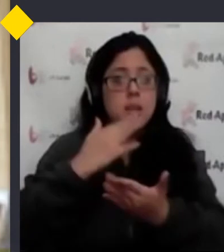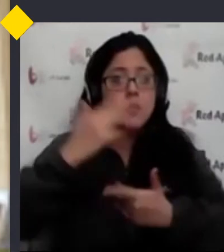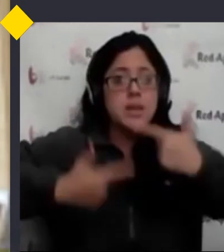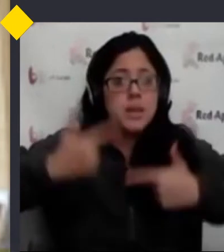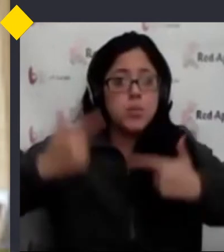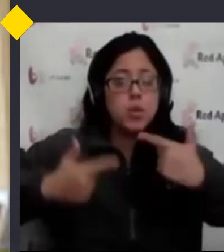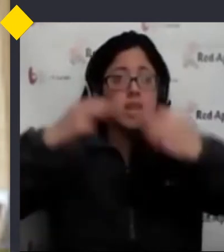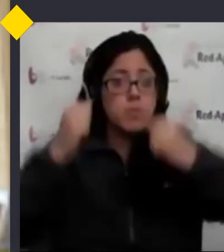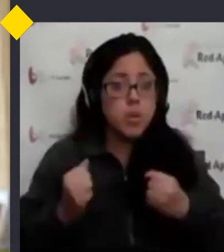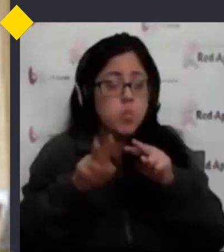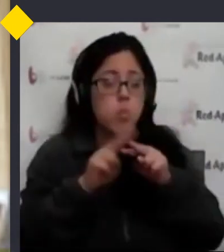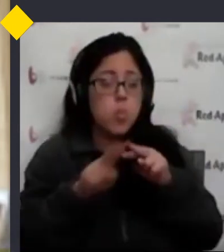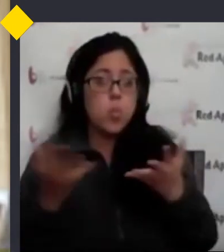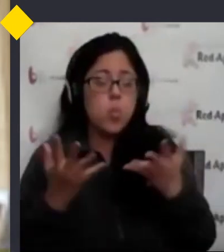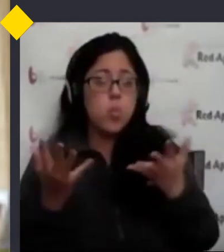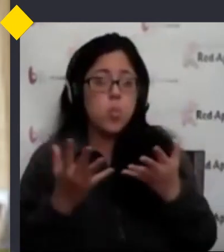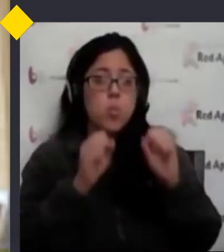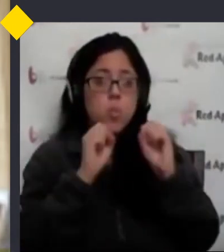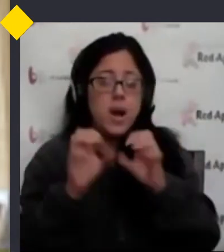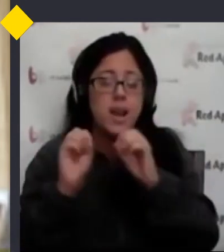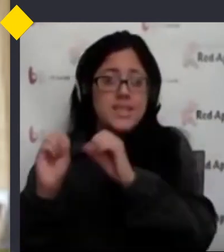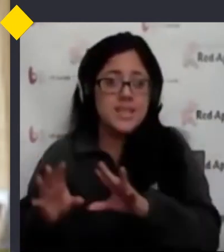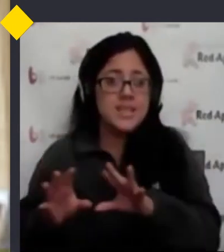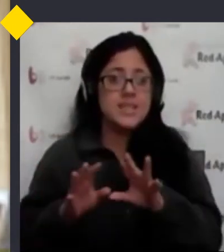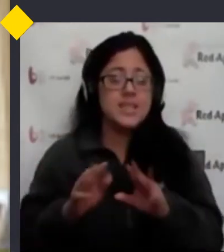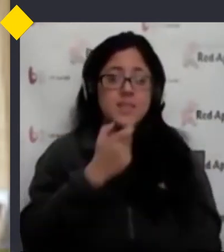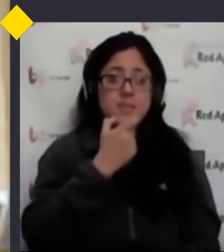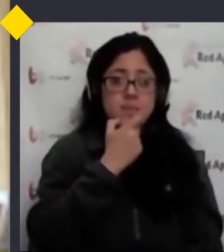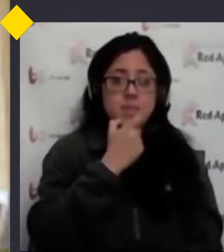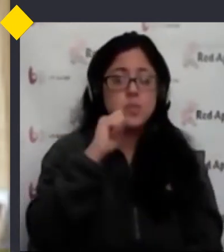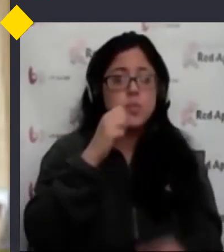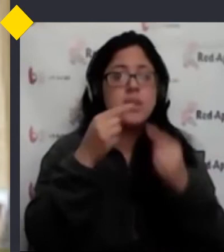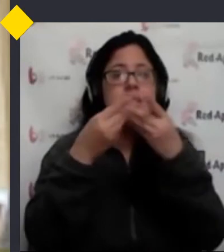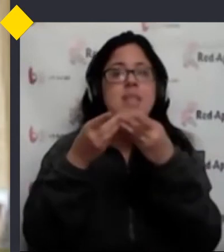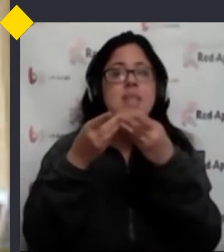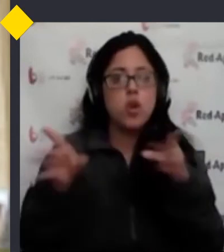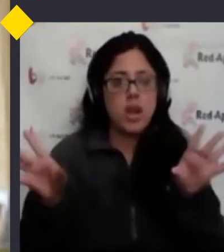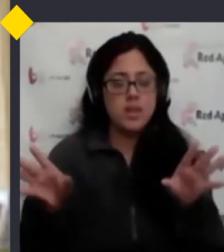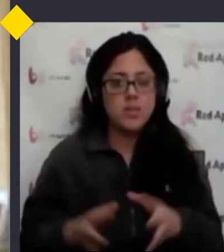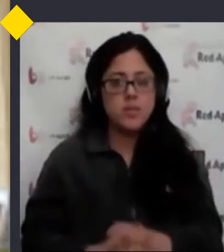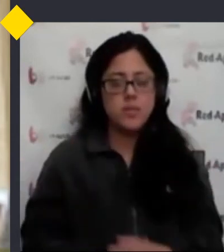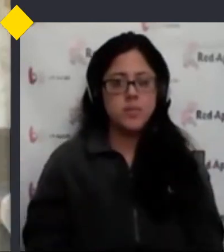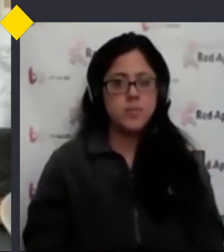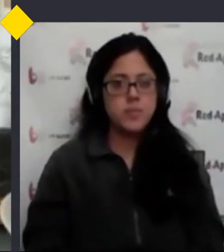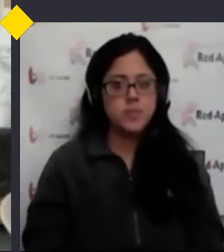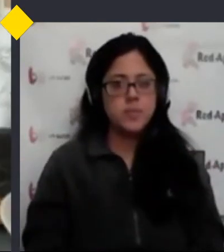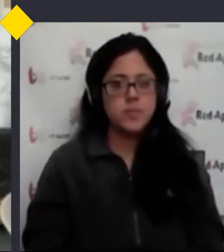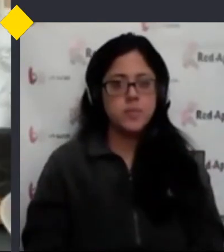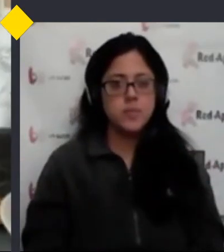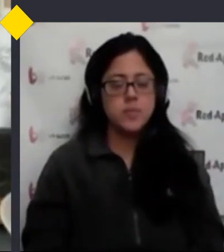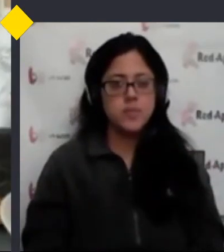nosotros para que la enseñanza del inglés sea mucho más democrática y más repartida entre todos. Francisco, ¿qué querías